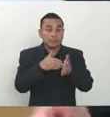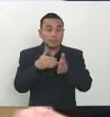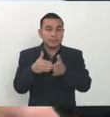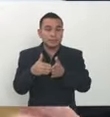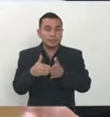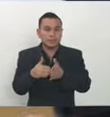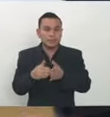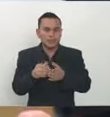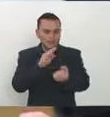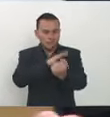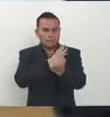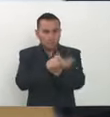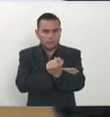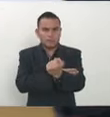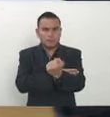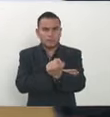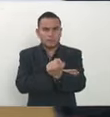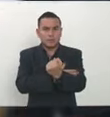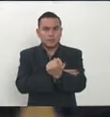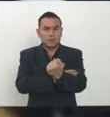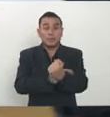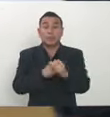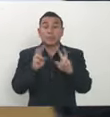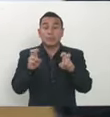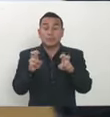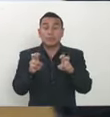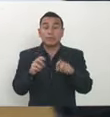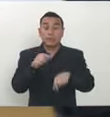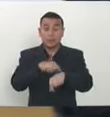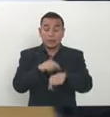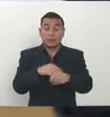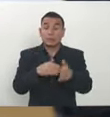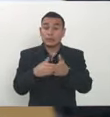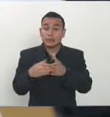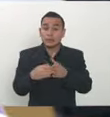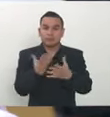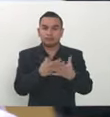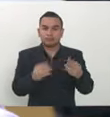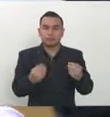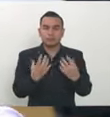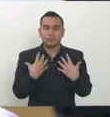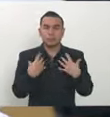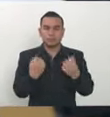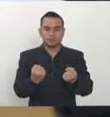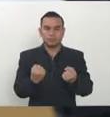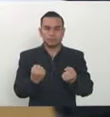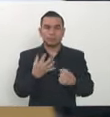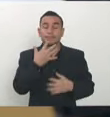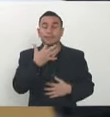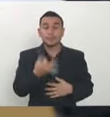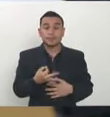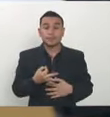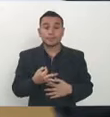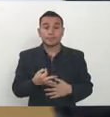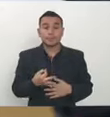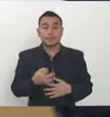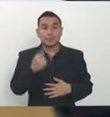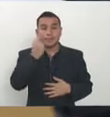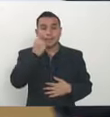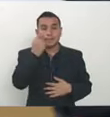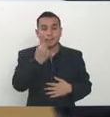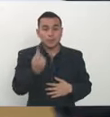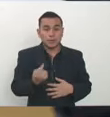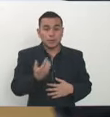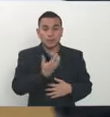con energía y con esfuerzo esta nueva etapa que se viene. Muy breve, definitivamente, buscar